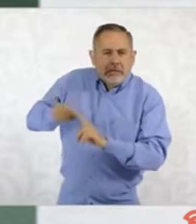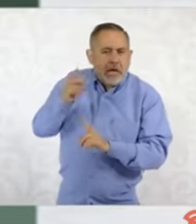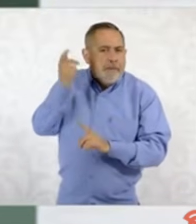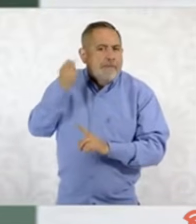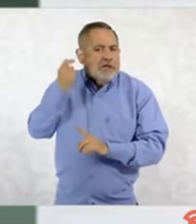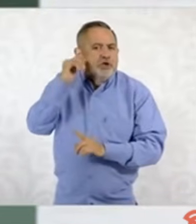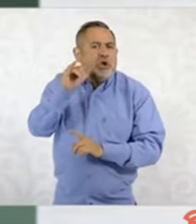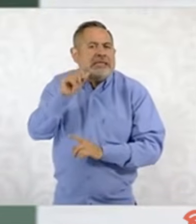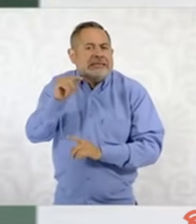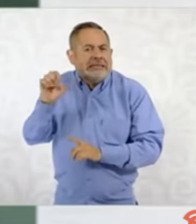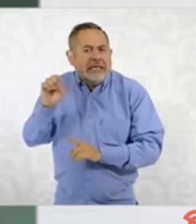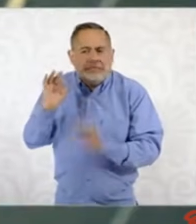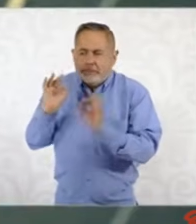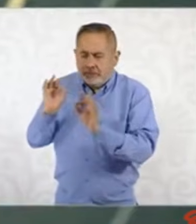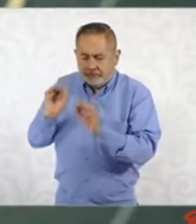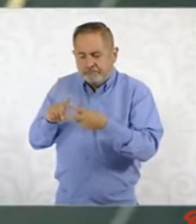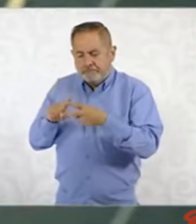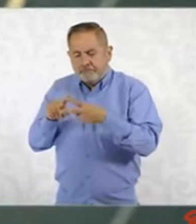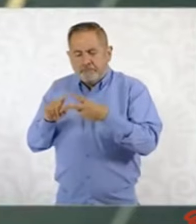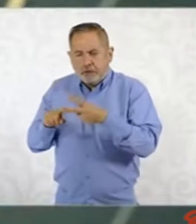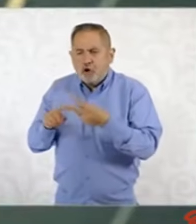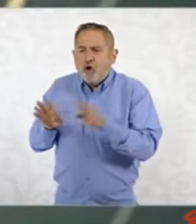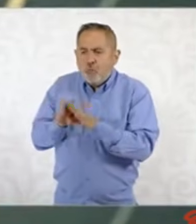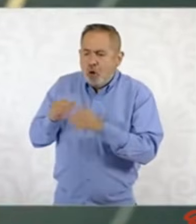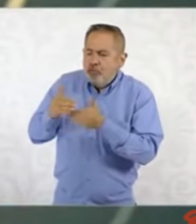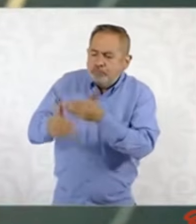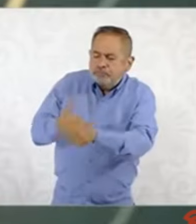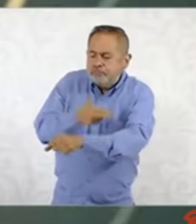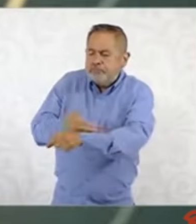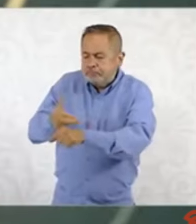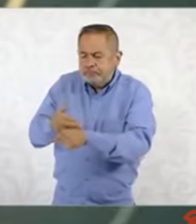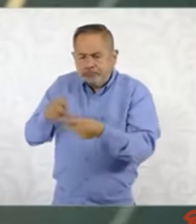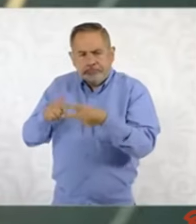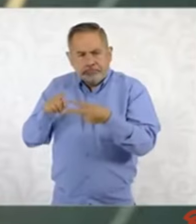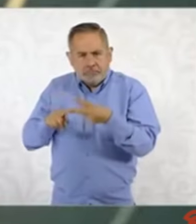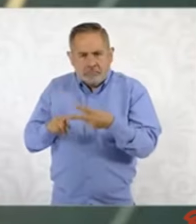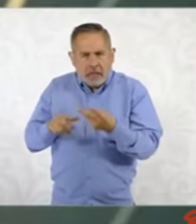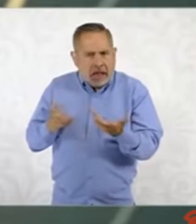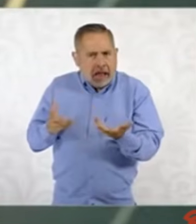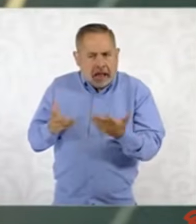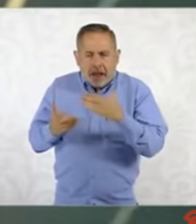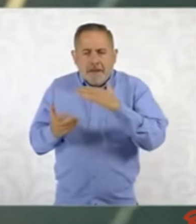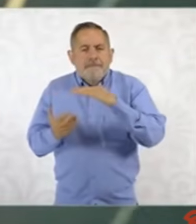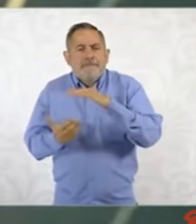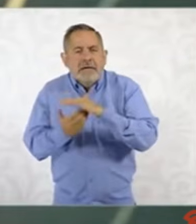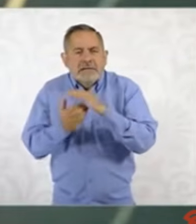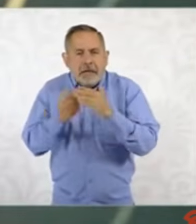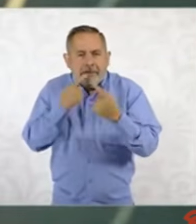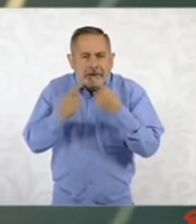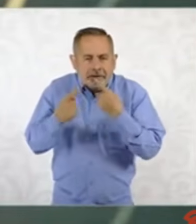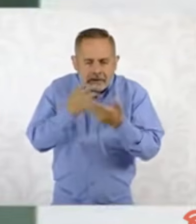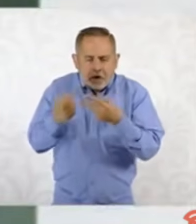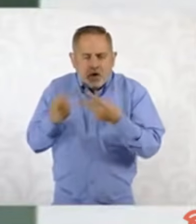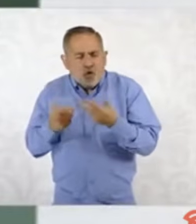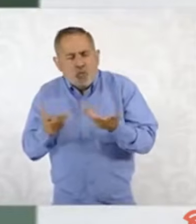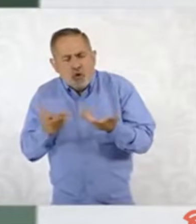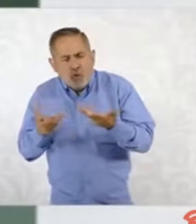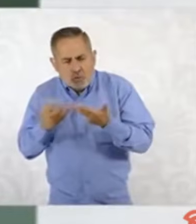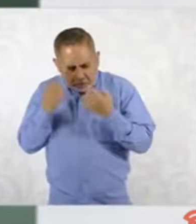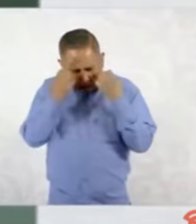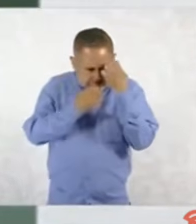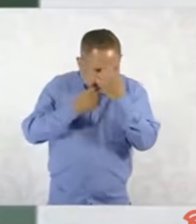dos propuestas estratégicas de procedimiento, es decir, las mesas de análisis para el